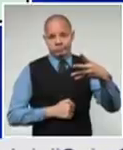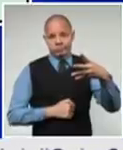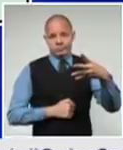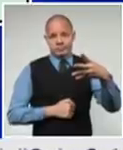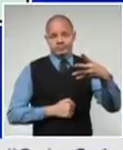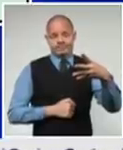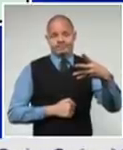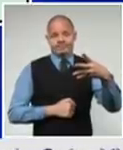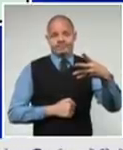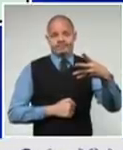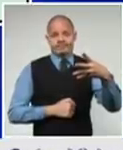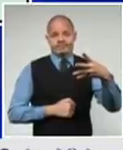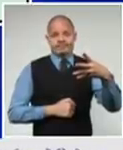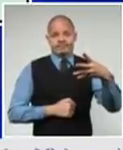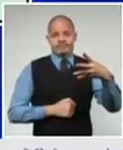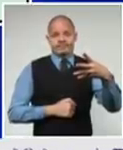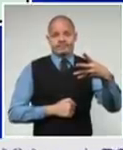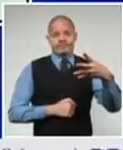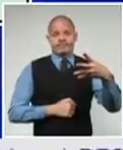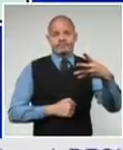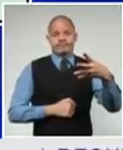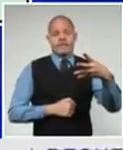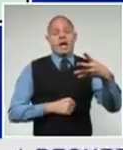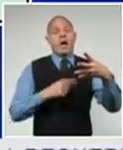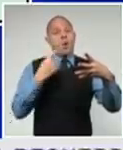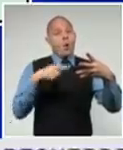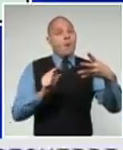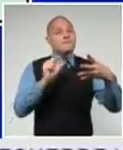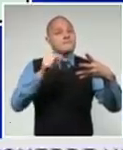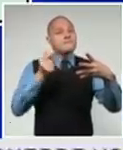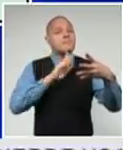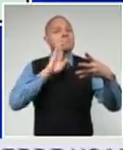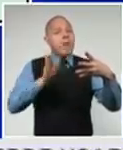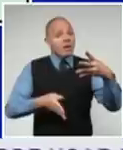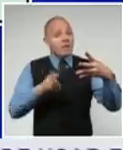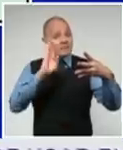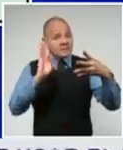4.777.522 casos diagnosticados y